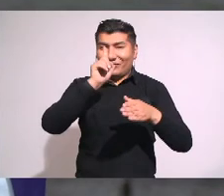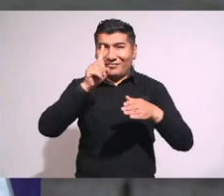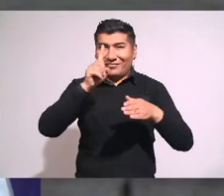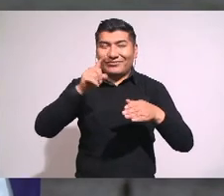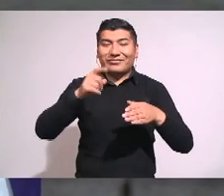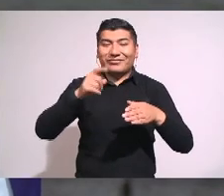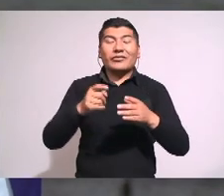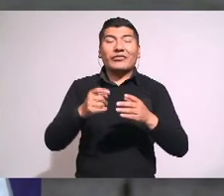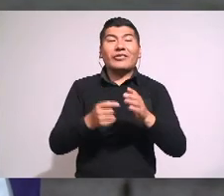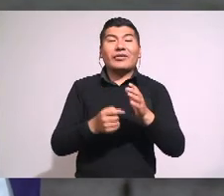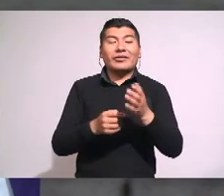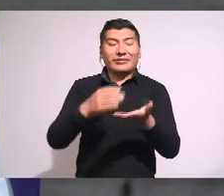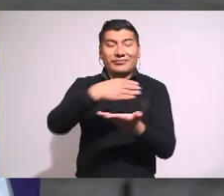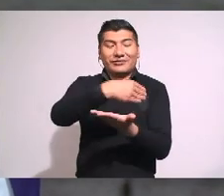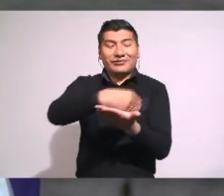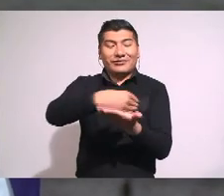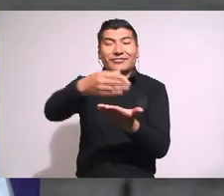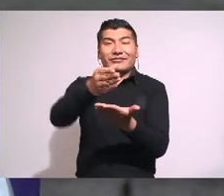torta.